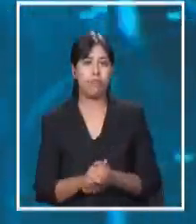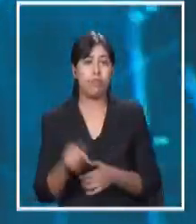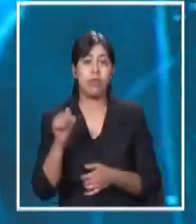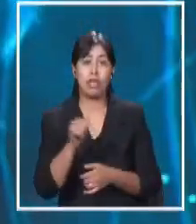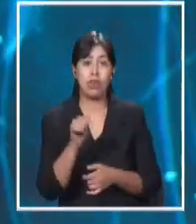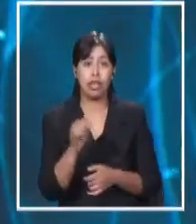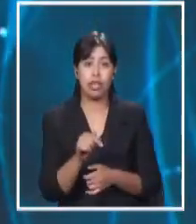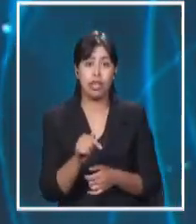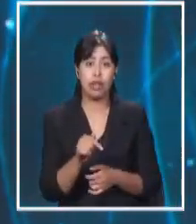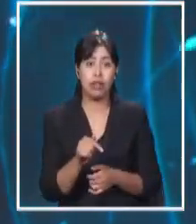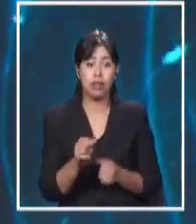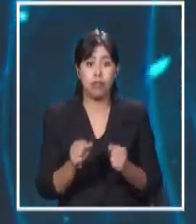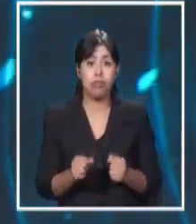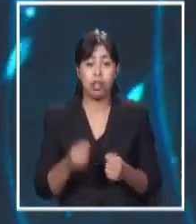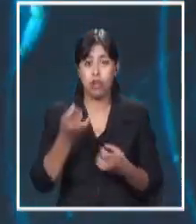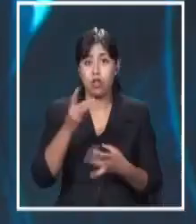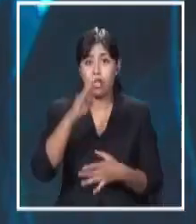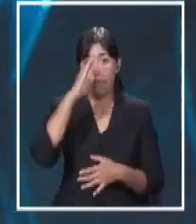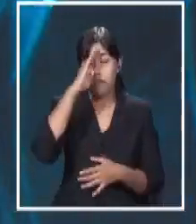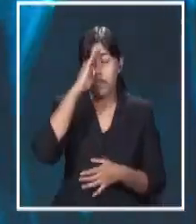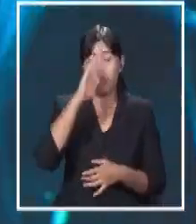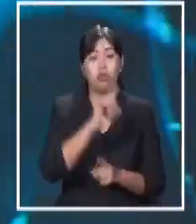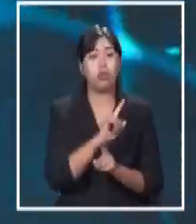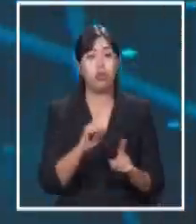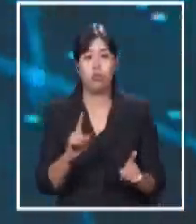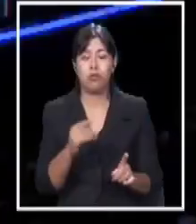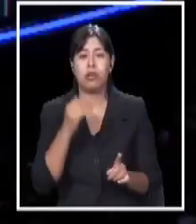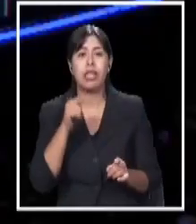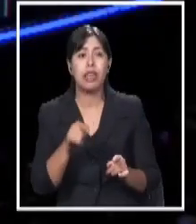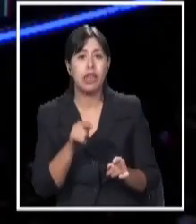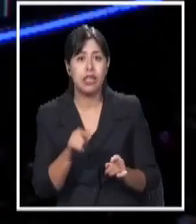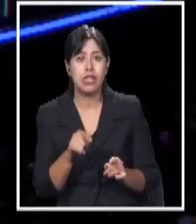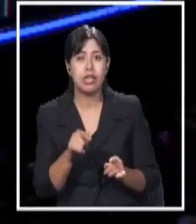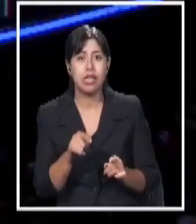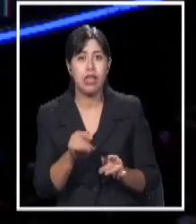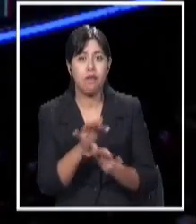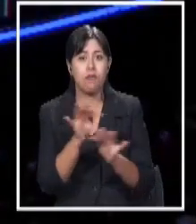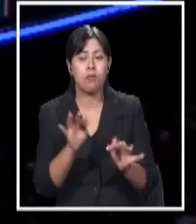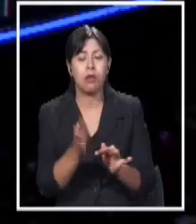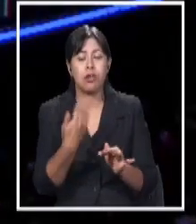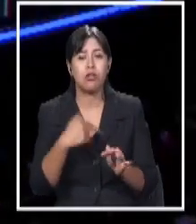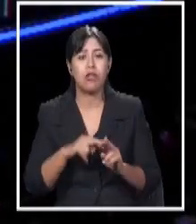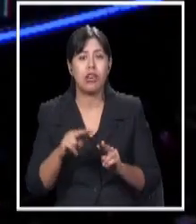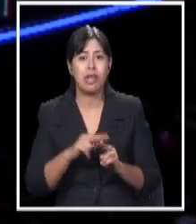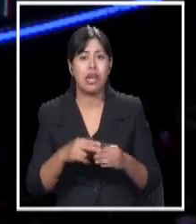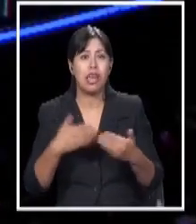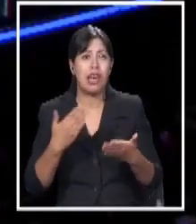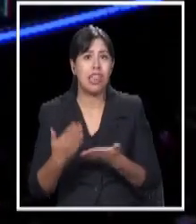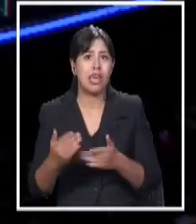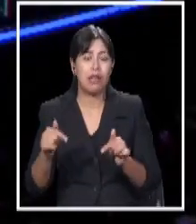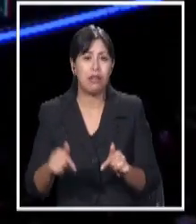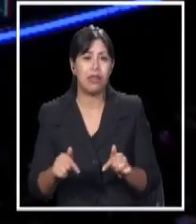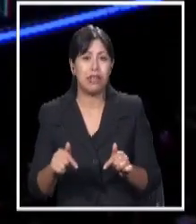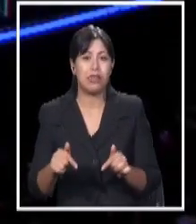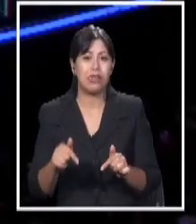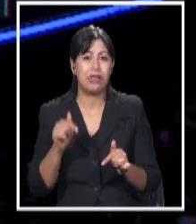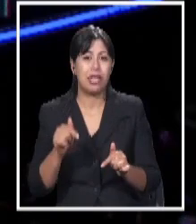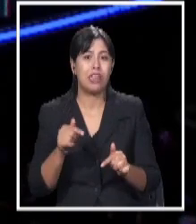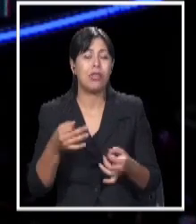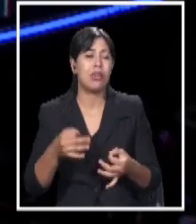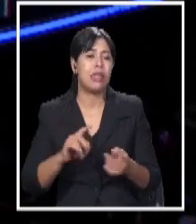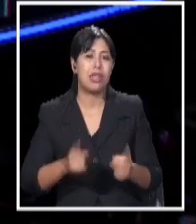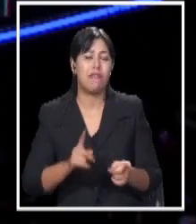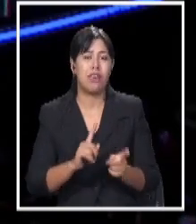puede venir del mundo de los expertos. Y sin embargo, esa es la manera en que típicamente hemos procedido hasta ahora. Esto claramente tiene que